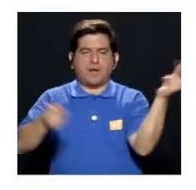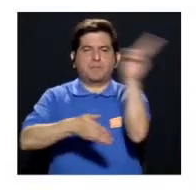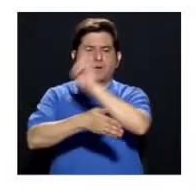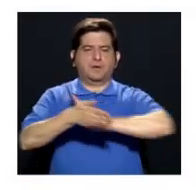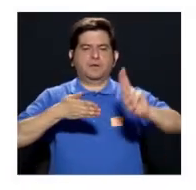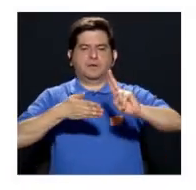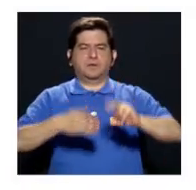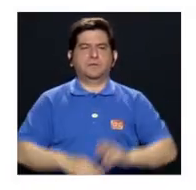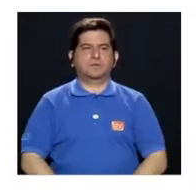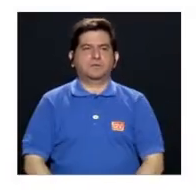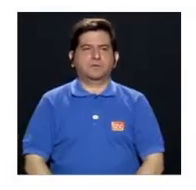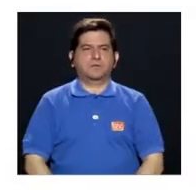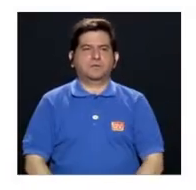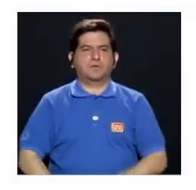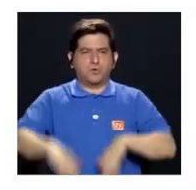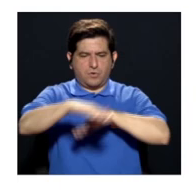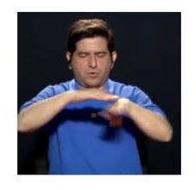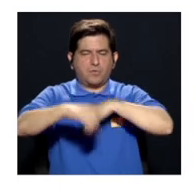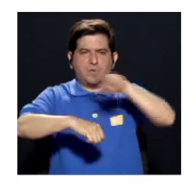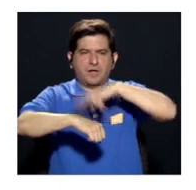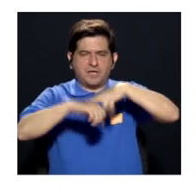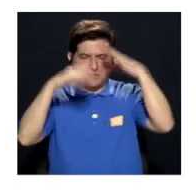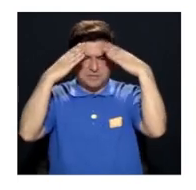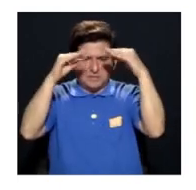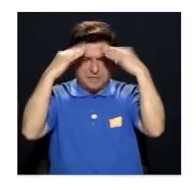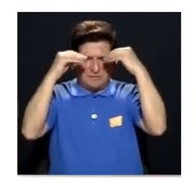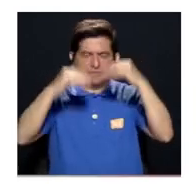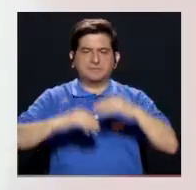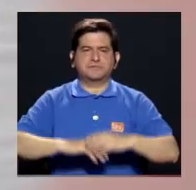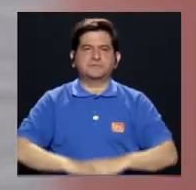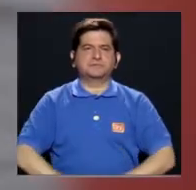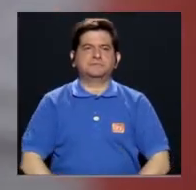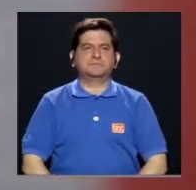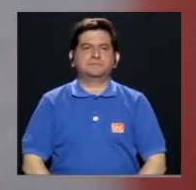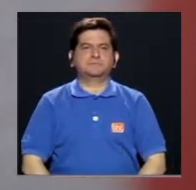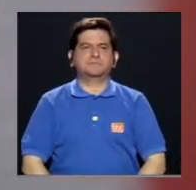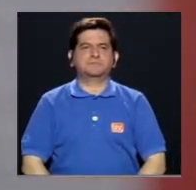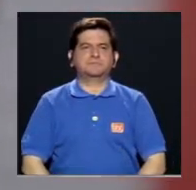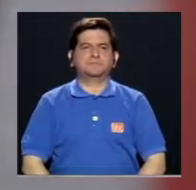Semanario Universidad, referente nacional de información.